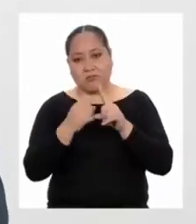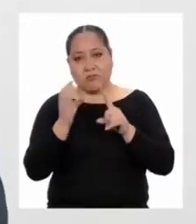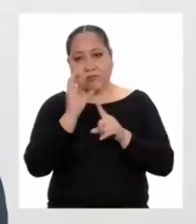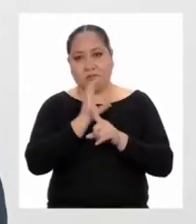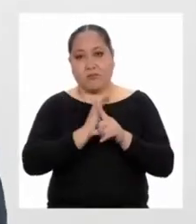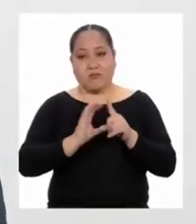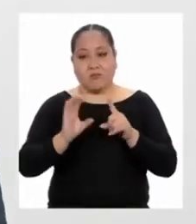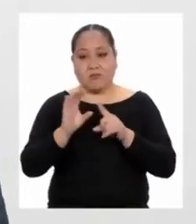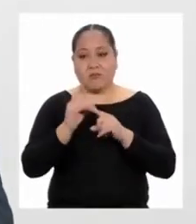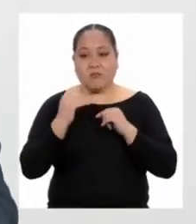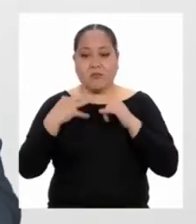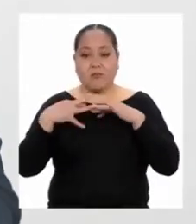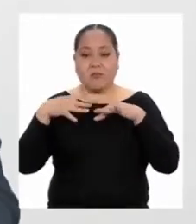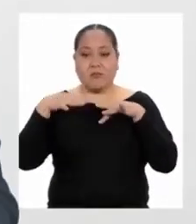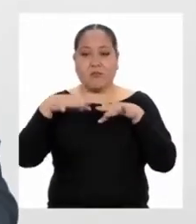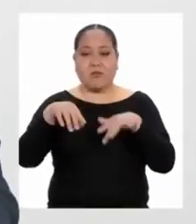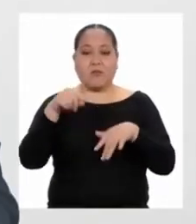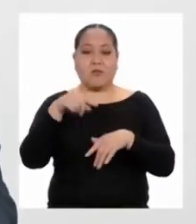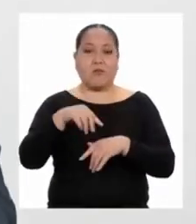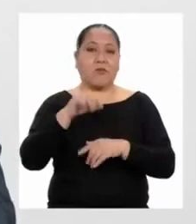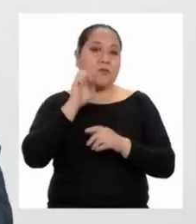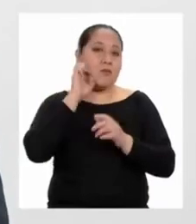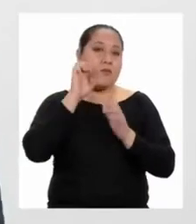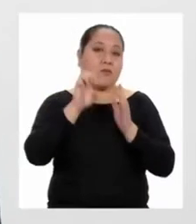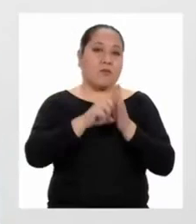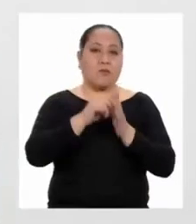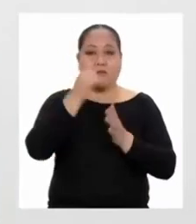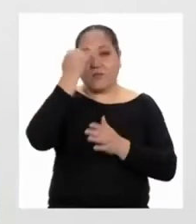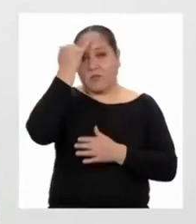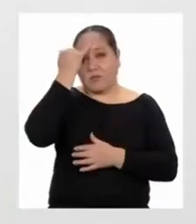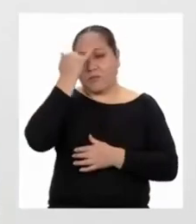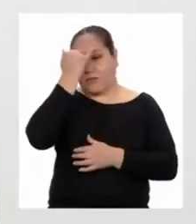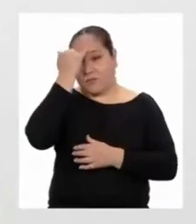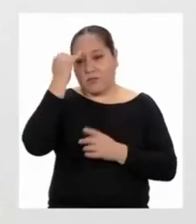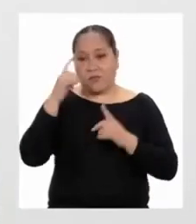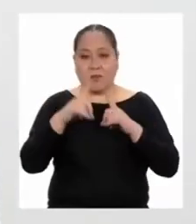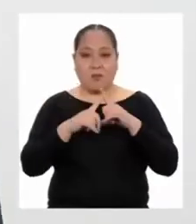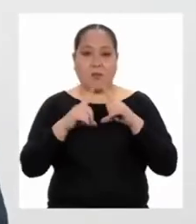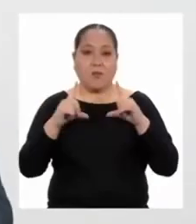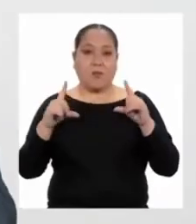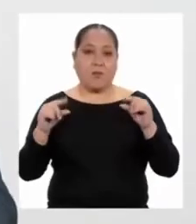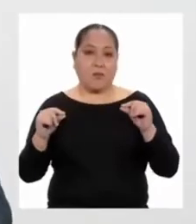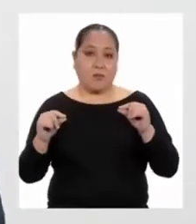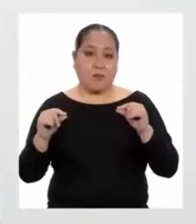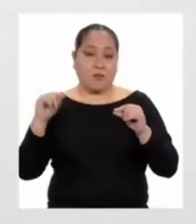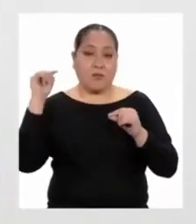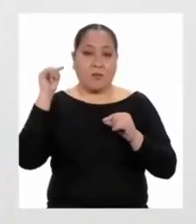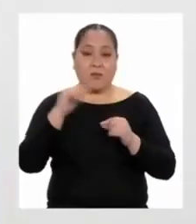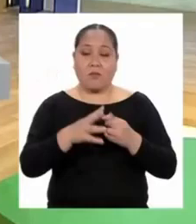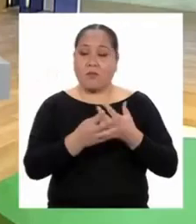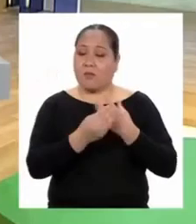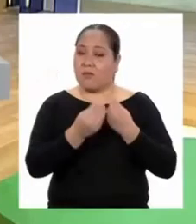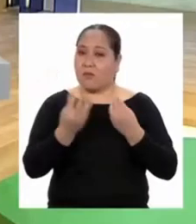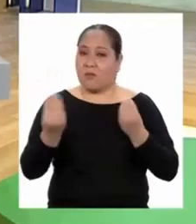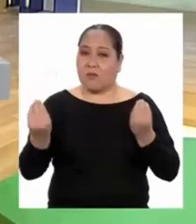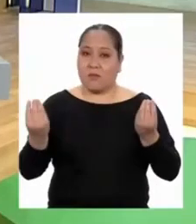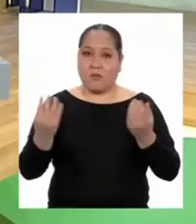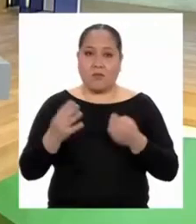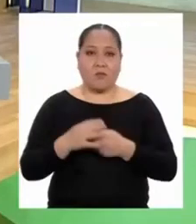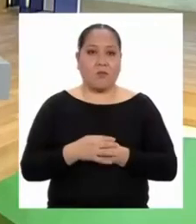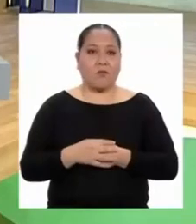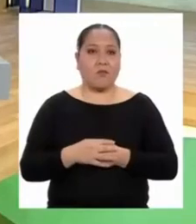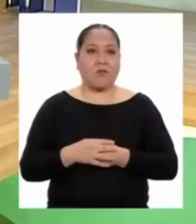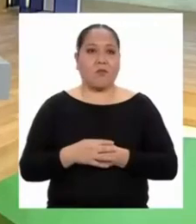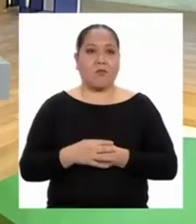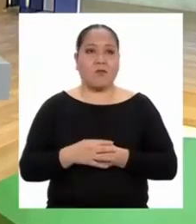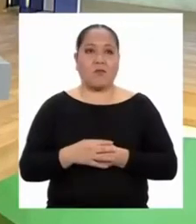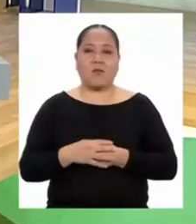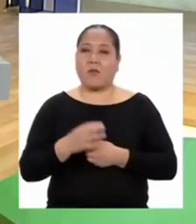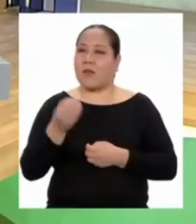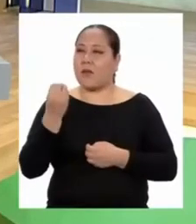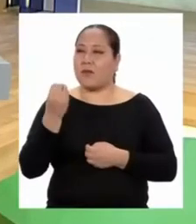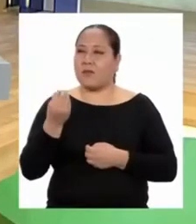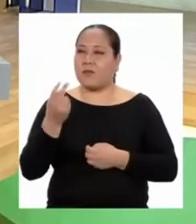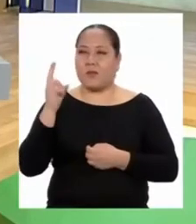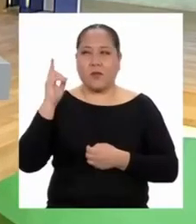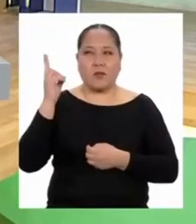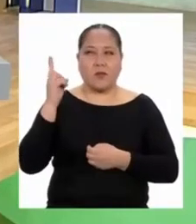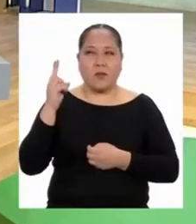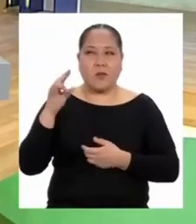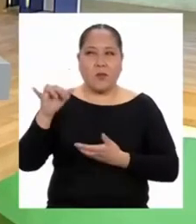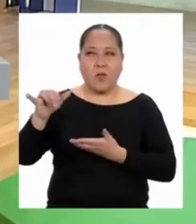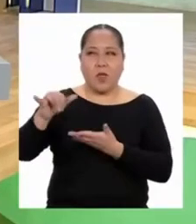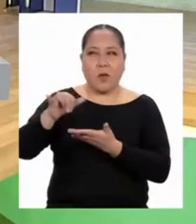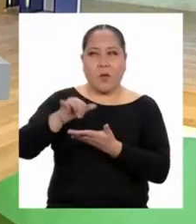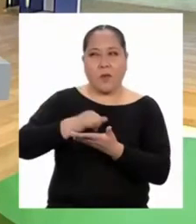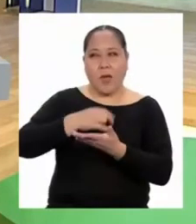en la nuestra, como la italiana, la japonesa. Son muchas en verdad. Profesora, ¿por qué no me manda una pizza